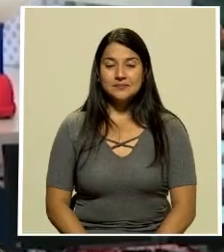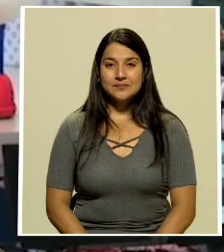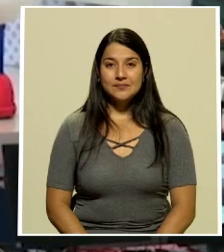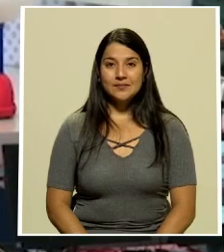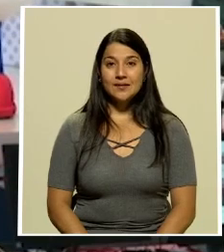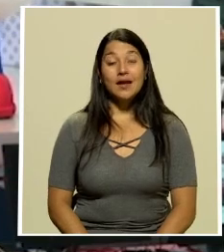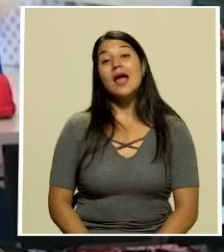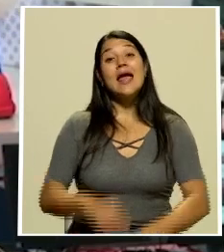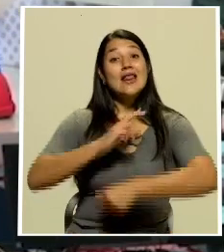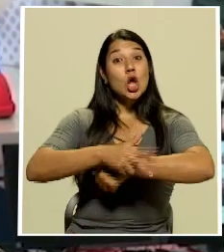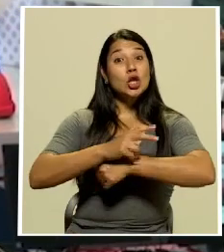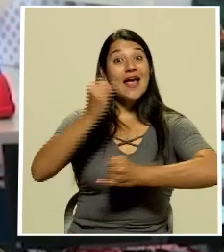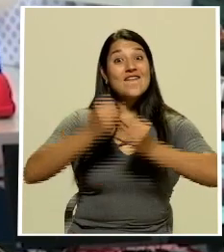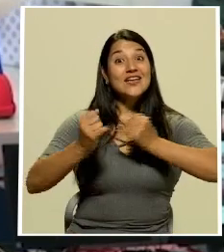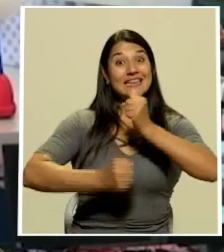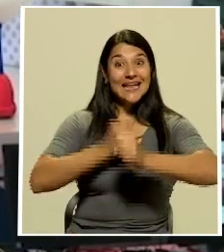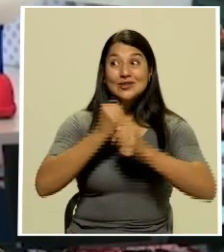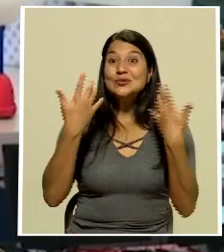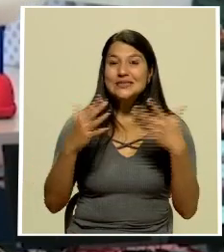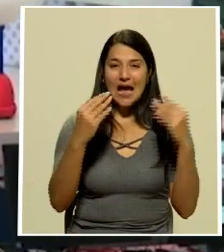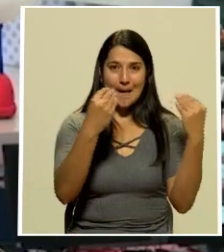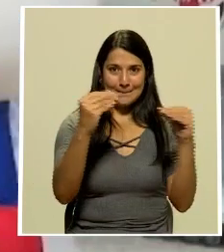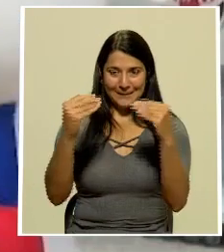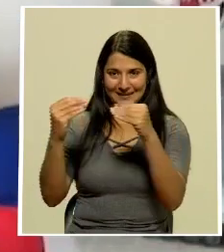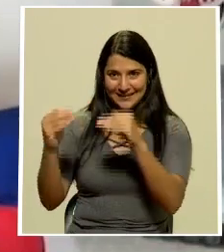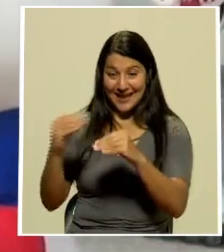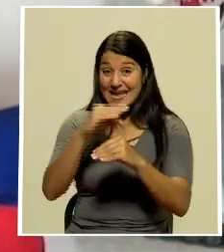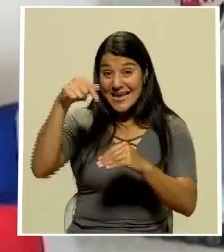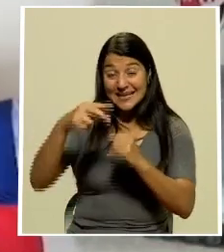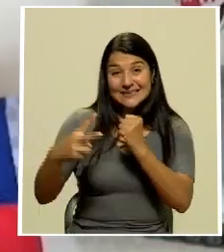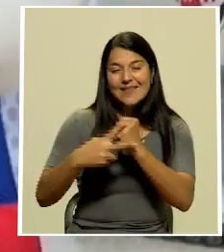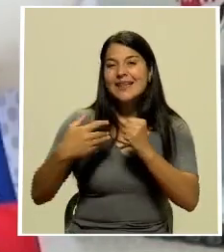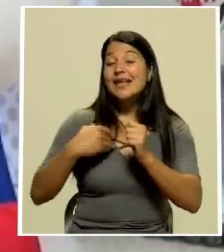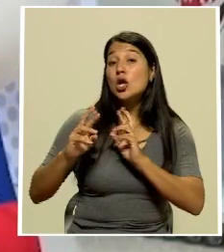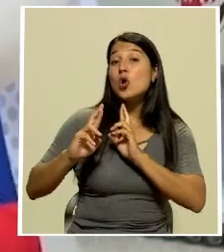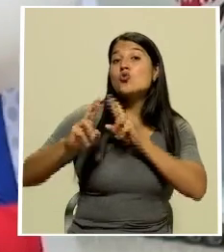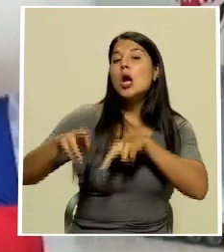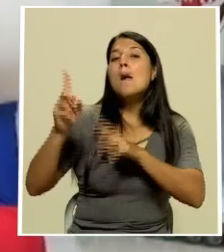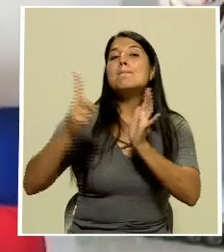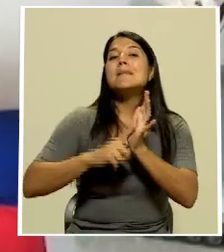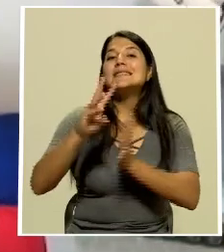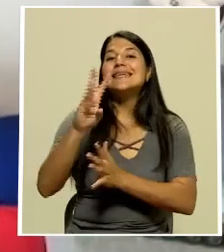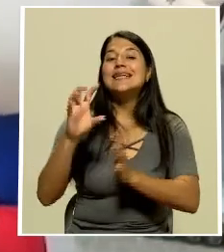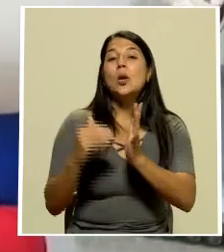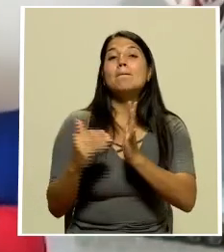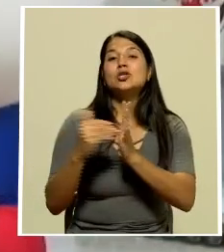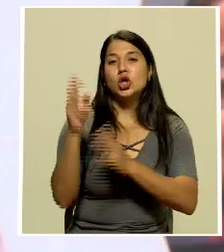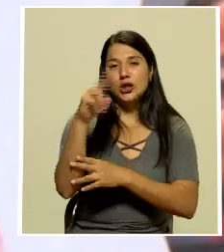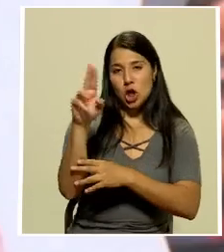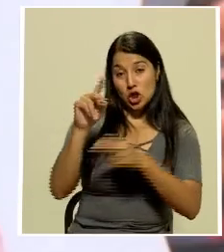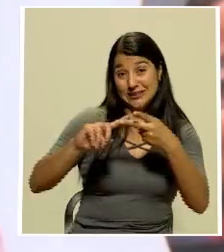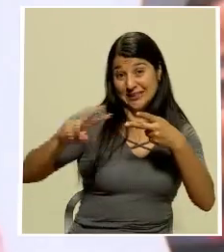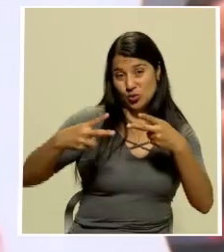El gordito de fin de año ya está en la calle y en esta oportunidad trae un premio mayor de 1.600 millones de colones. El segundo premio es